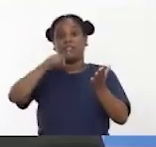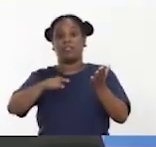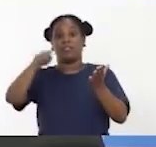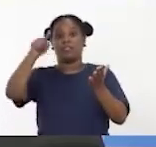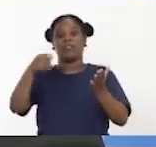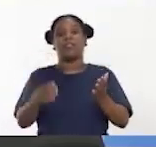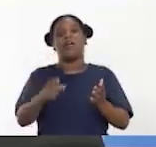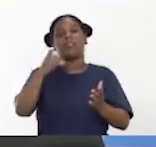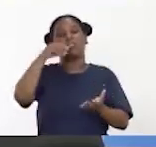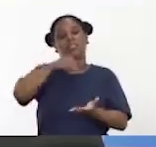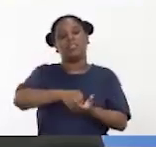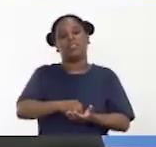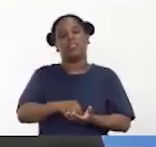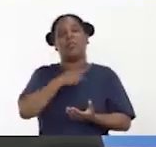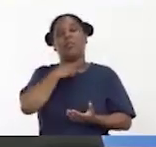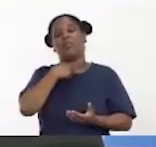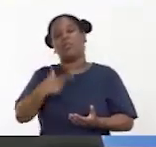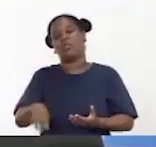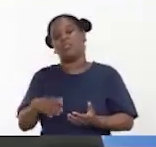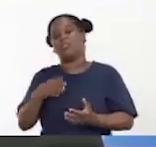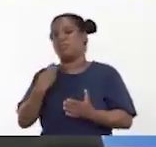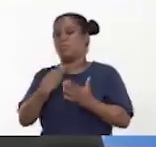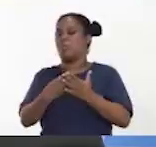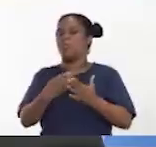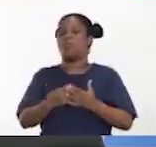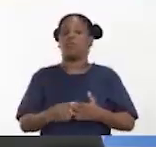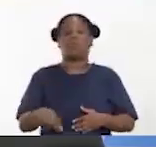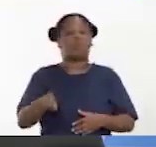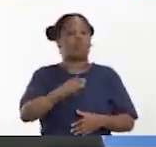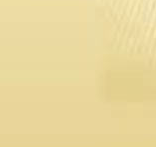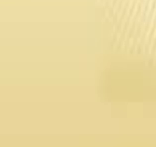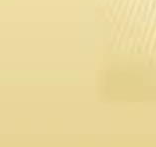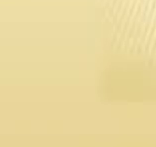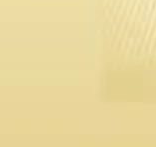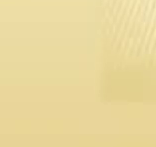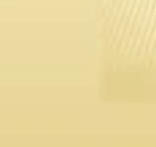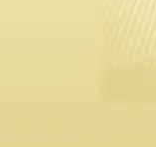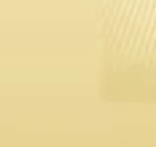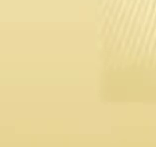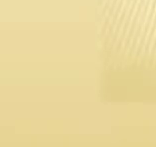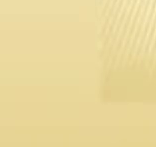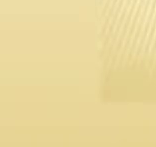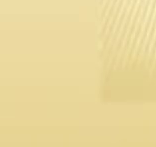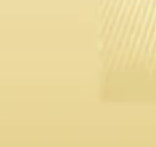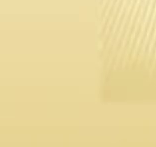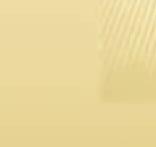de tendencia central. Y esto lo haría como un ejercicio de comprobación.